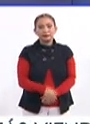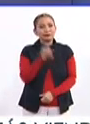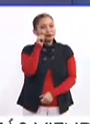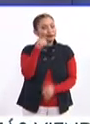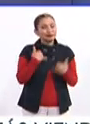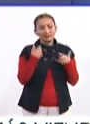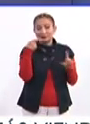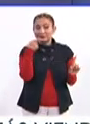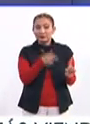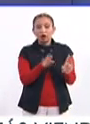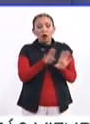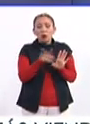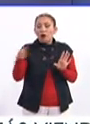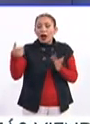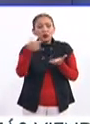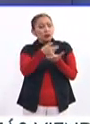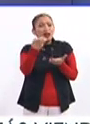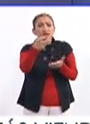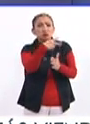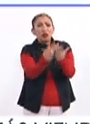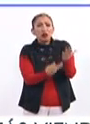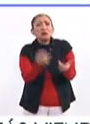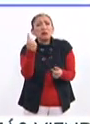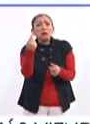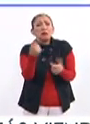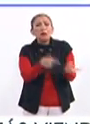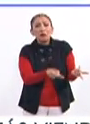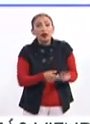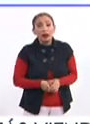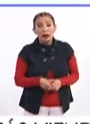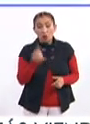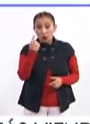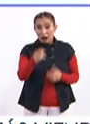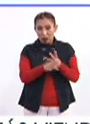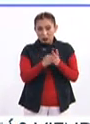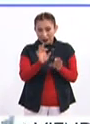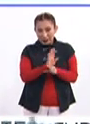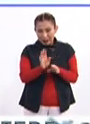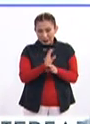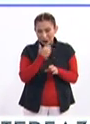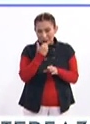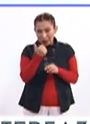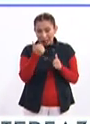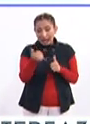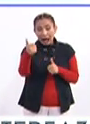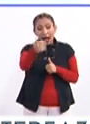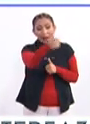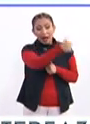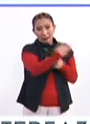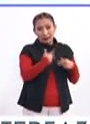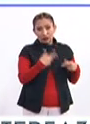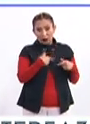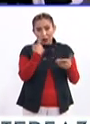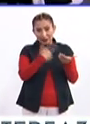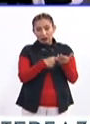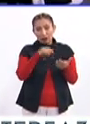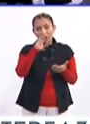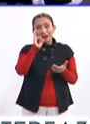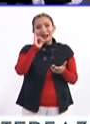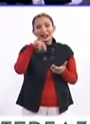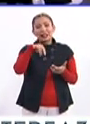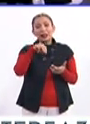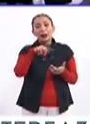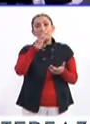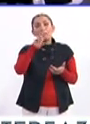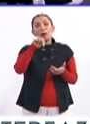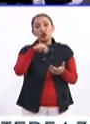siempre Pues, importante, ¿no? ¿Cómo impacta ¿Cómo directamente? impacta? Pues sin duda alguna uno de los beneficios directos es que pues cada participante del Inmun regresa